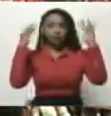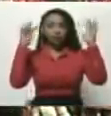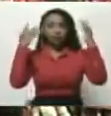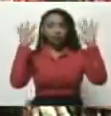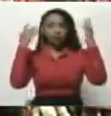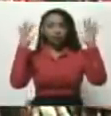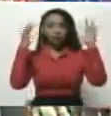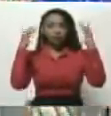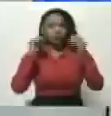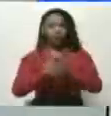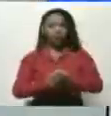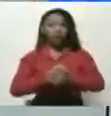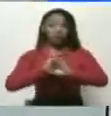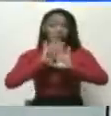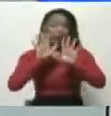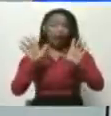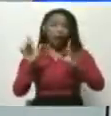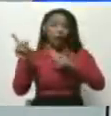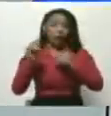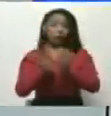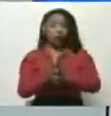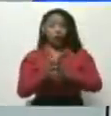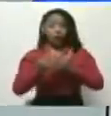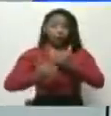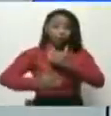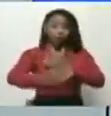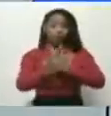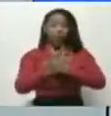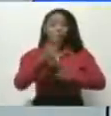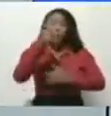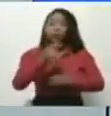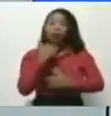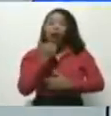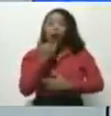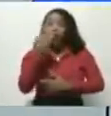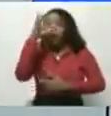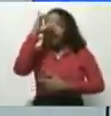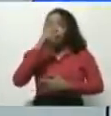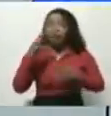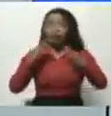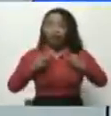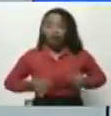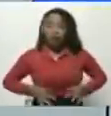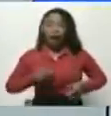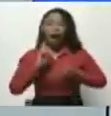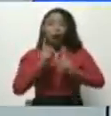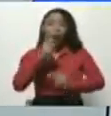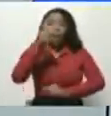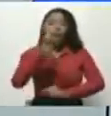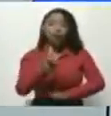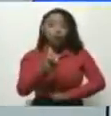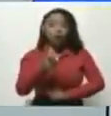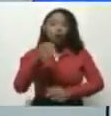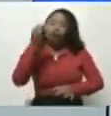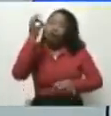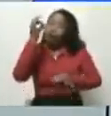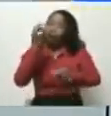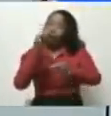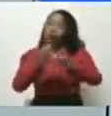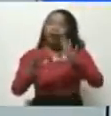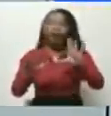Y claro, esto es extensivo, no solo a las personas que tengan una discapacidad física. Hay personas que